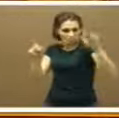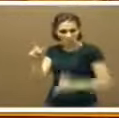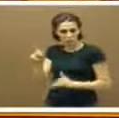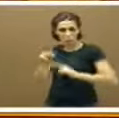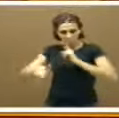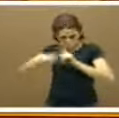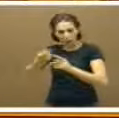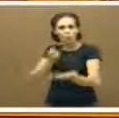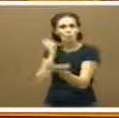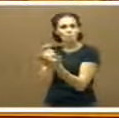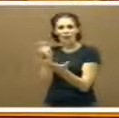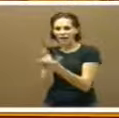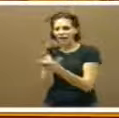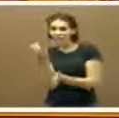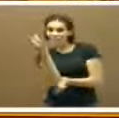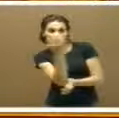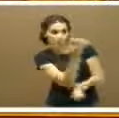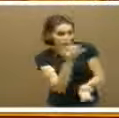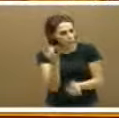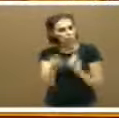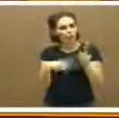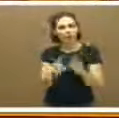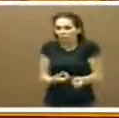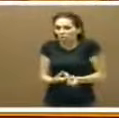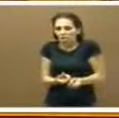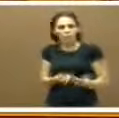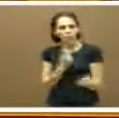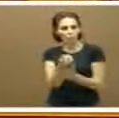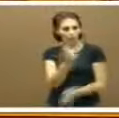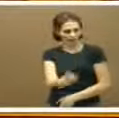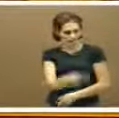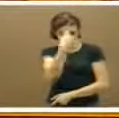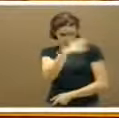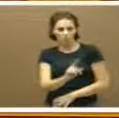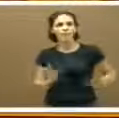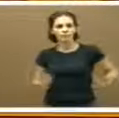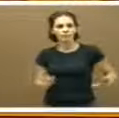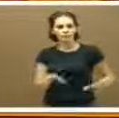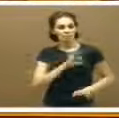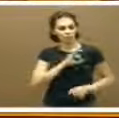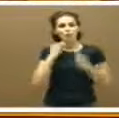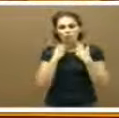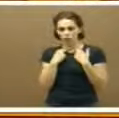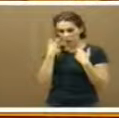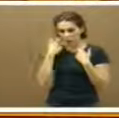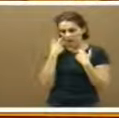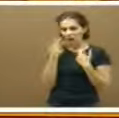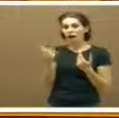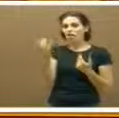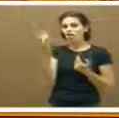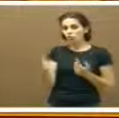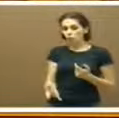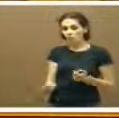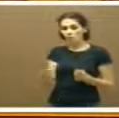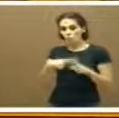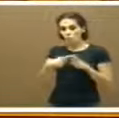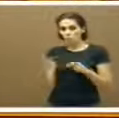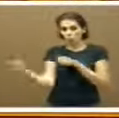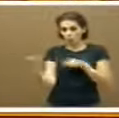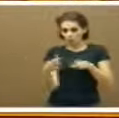deben. Y escúcheme lo que le voy a decir, señor consejero. ¿Sabían, señores diputados, que en nuestro caso la deuda a proveedores baja en un 5